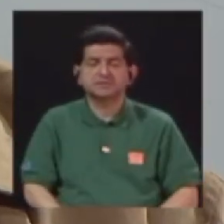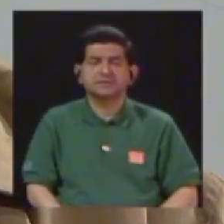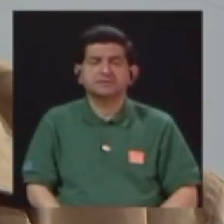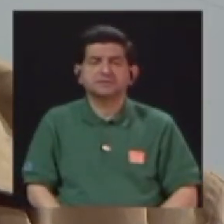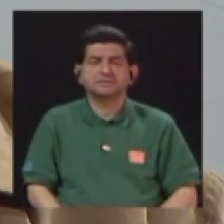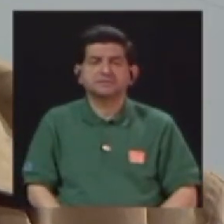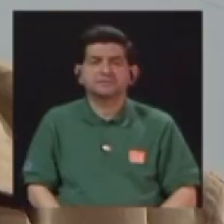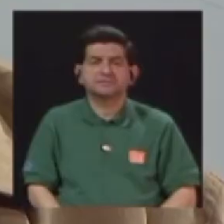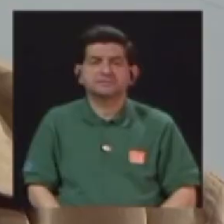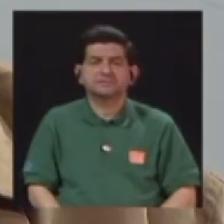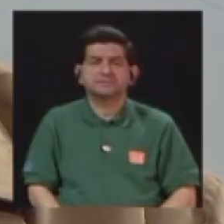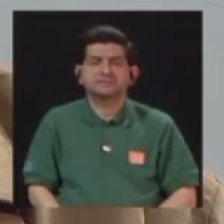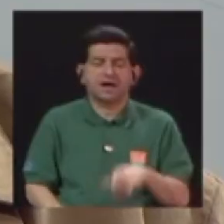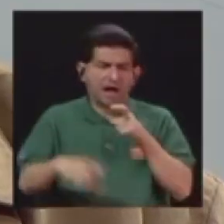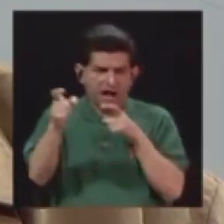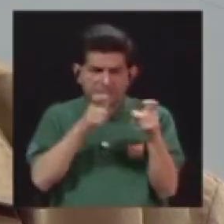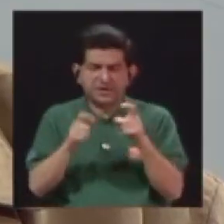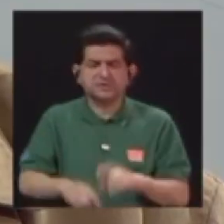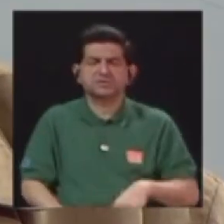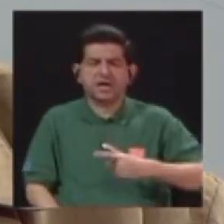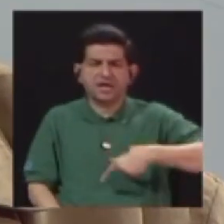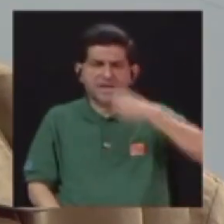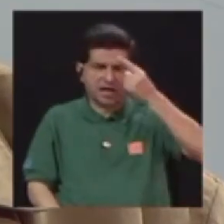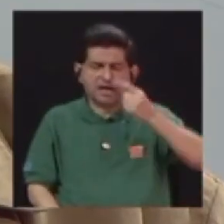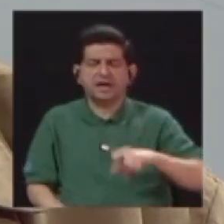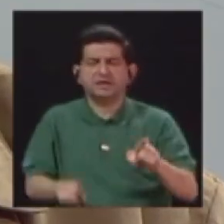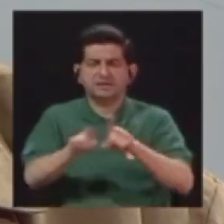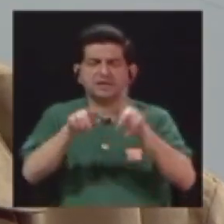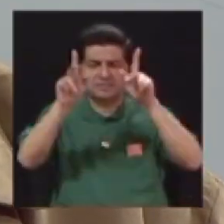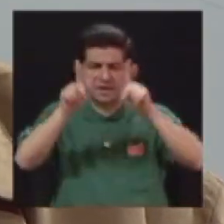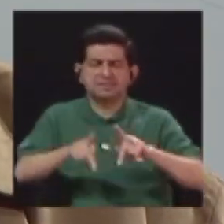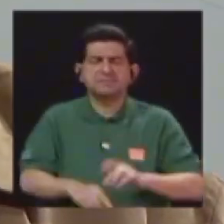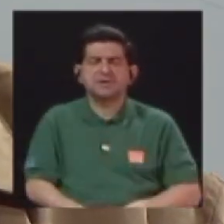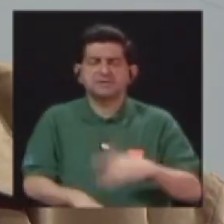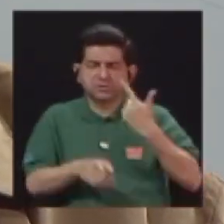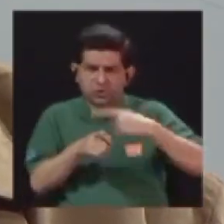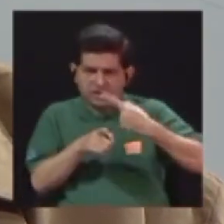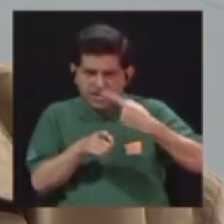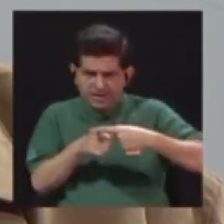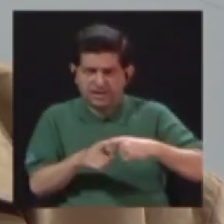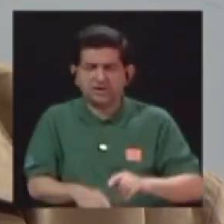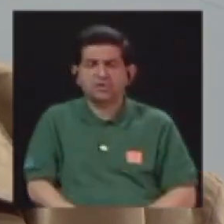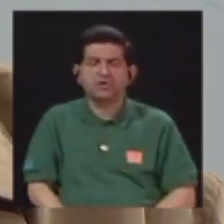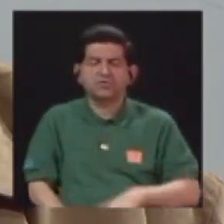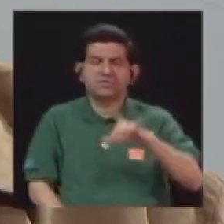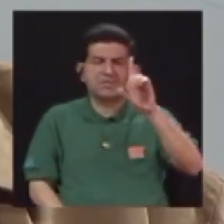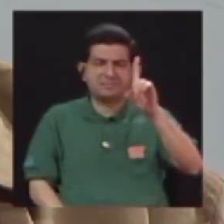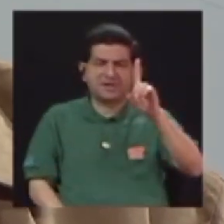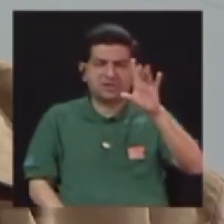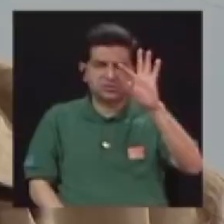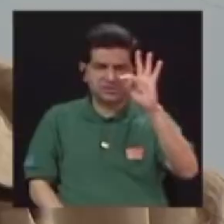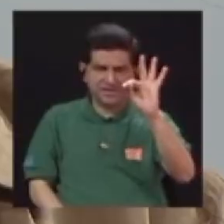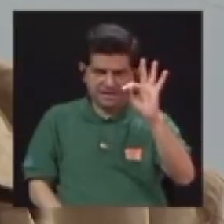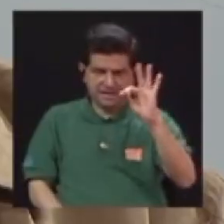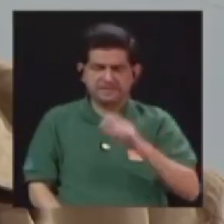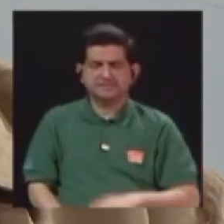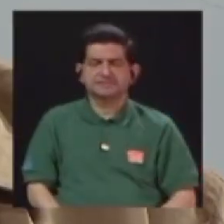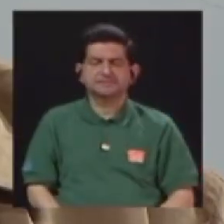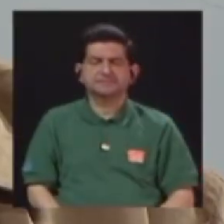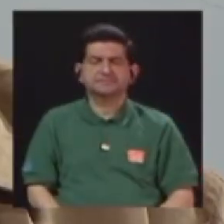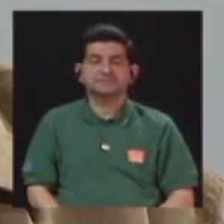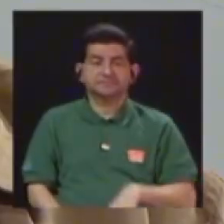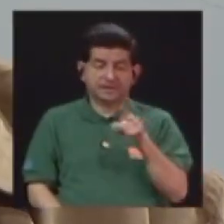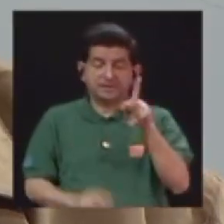la administraba un gerente también de origen griego, don Demetrios Taikidis. Don